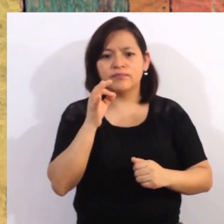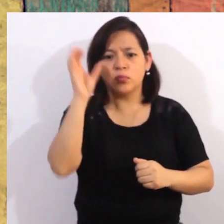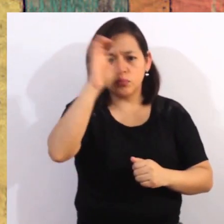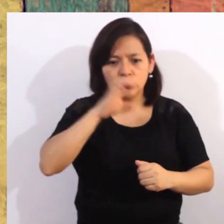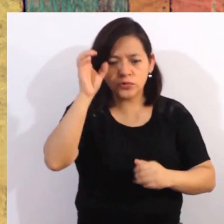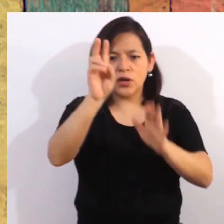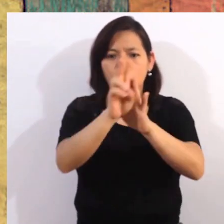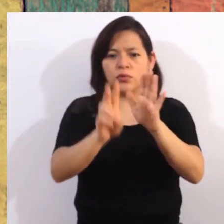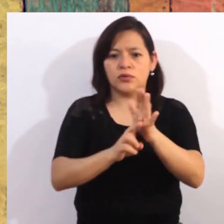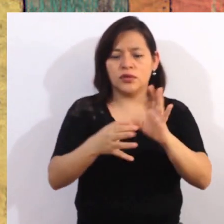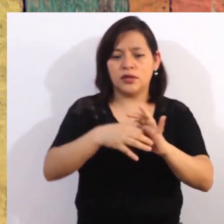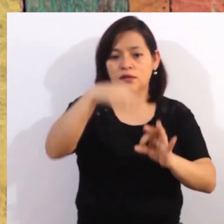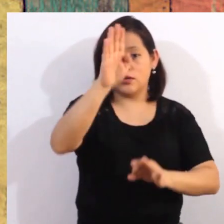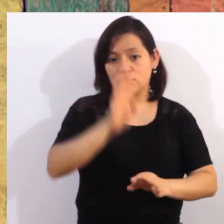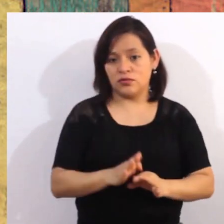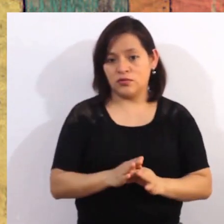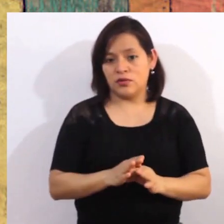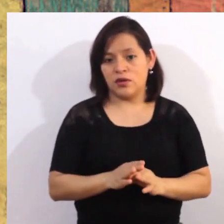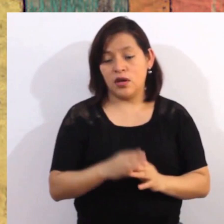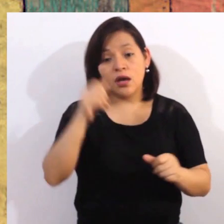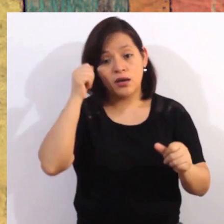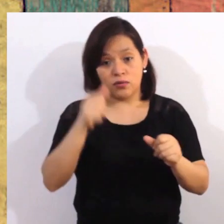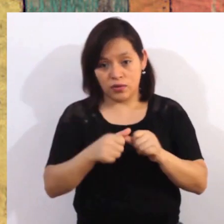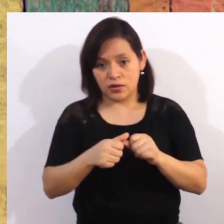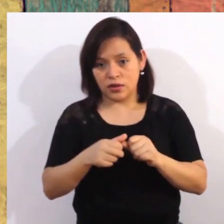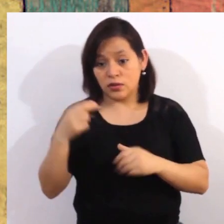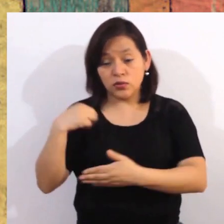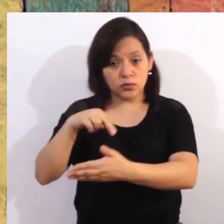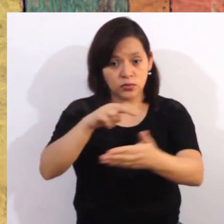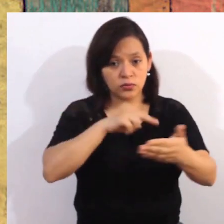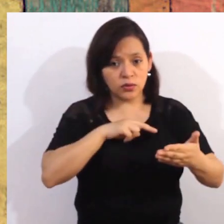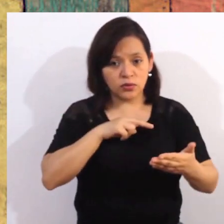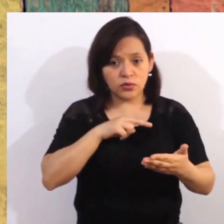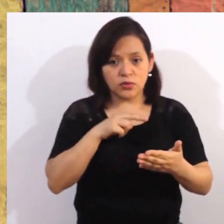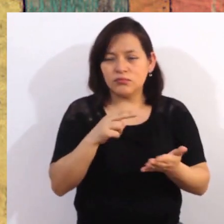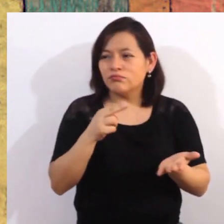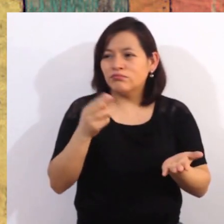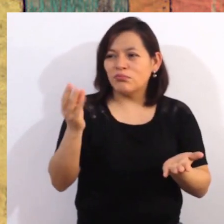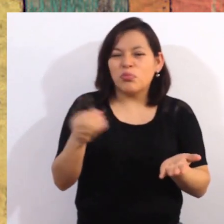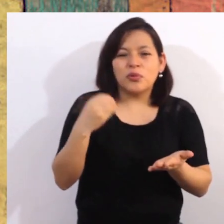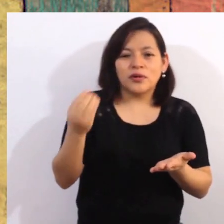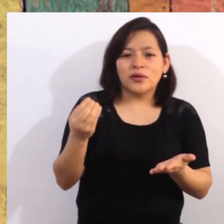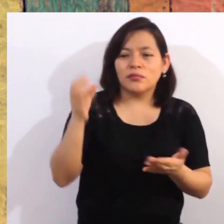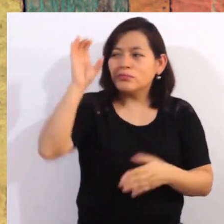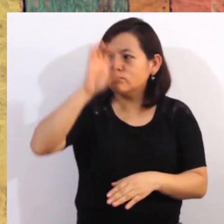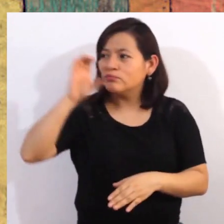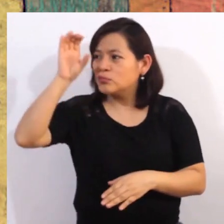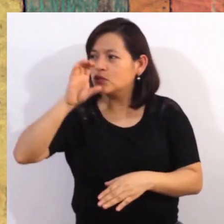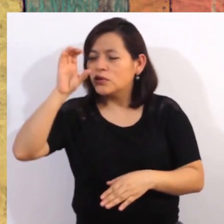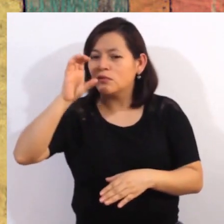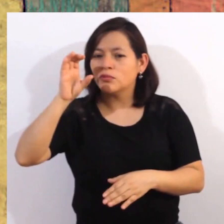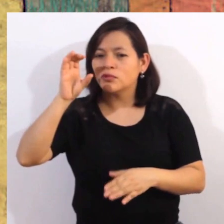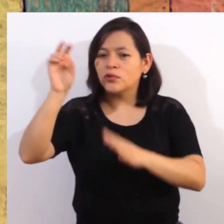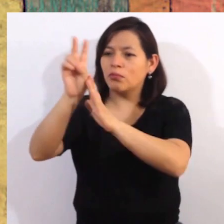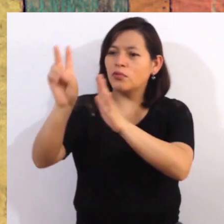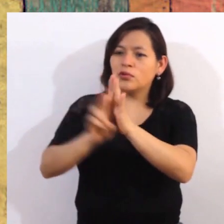algo. ¿Por qué buscamos la voluntad de Dios? Porque hay un deseo primero. Ese es querer hacer la voluntad de Dios. Nadie